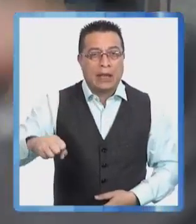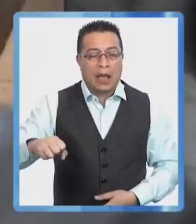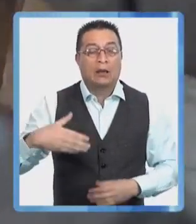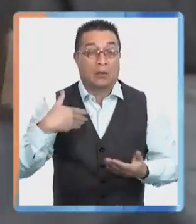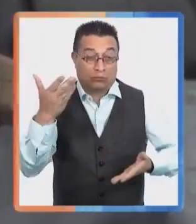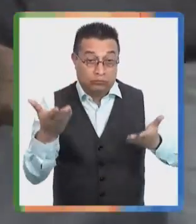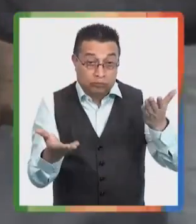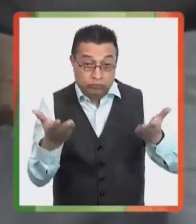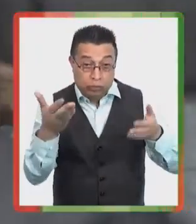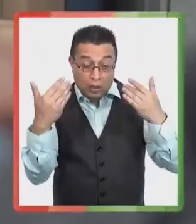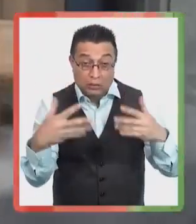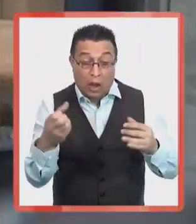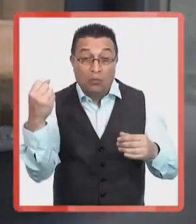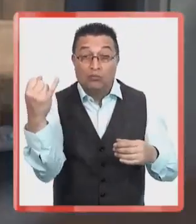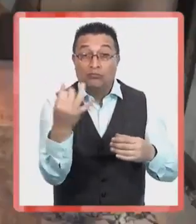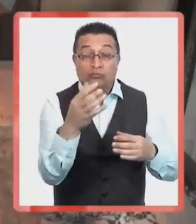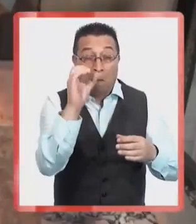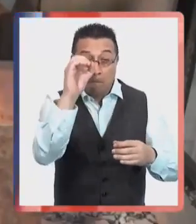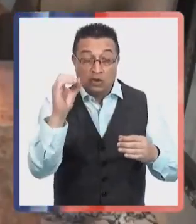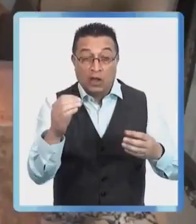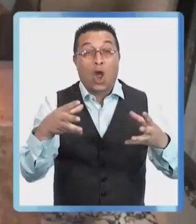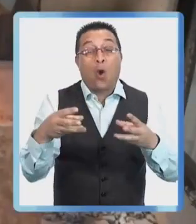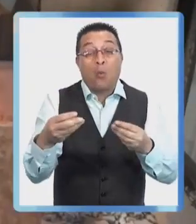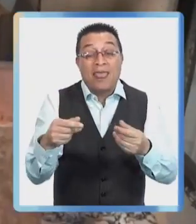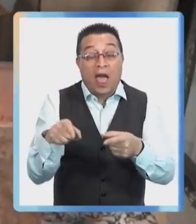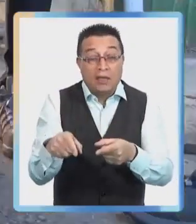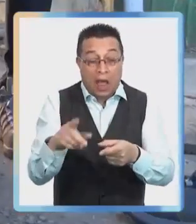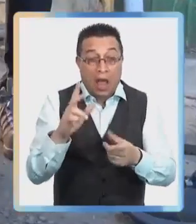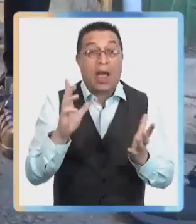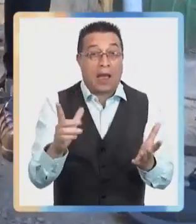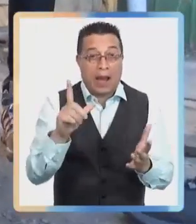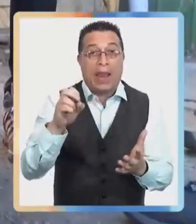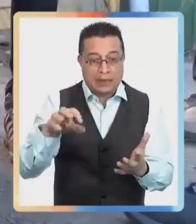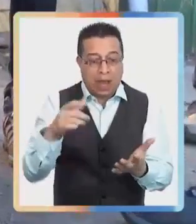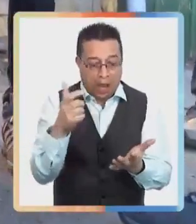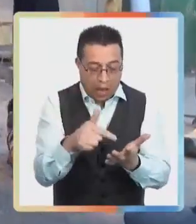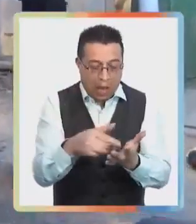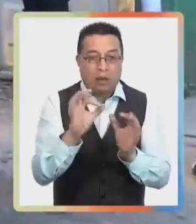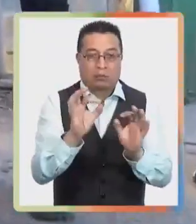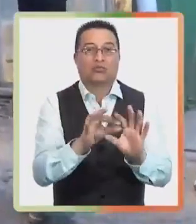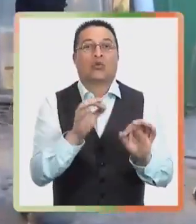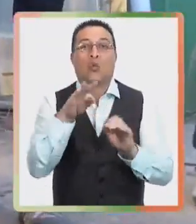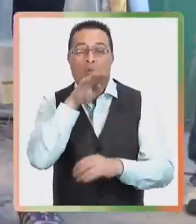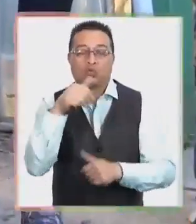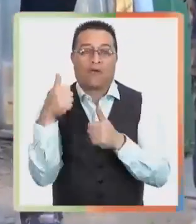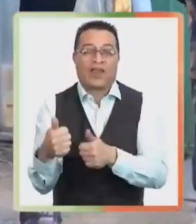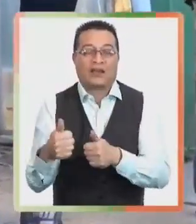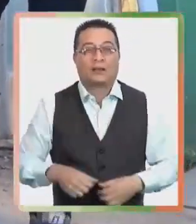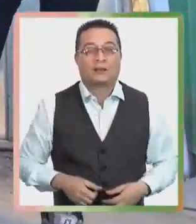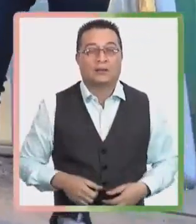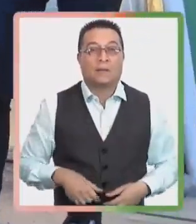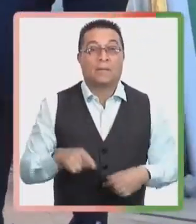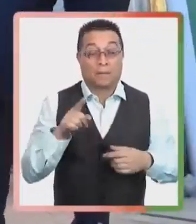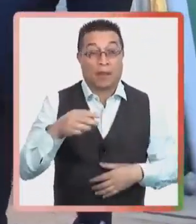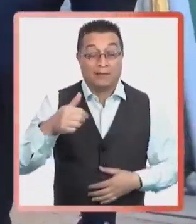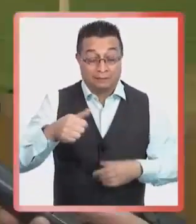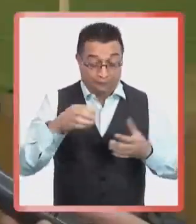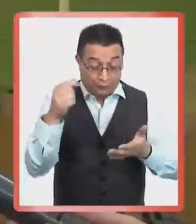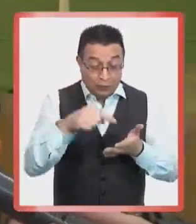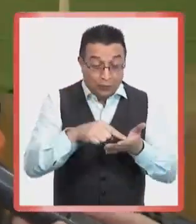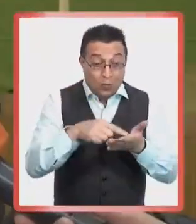existe una medición respecto del porcentaje de humedad que permiten el uso de este combustible la medición de